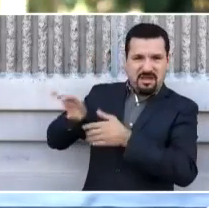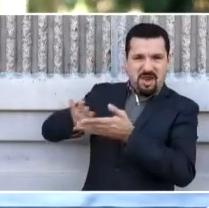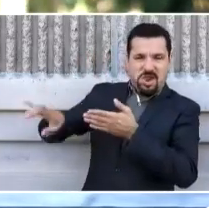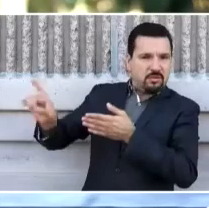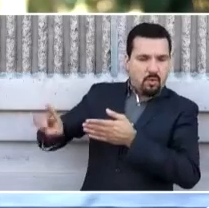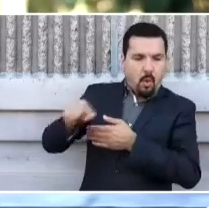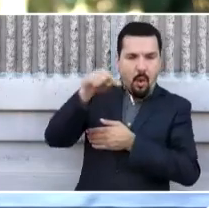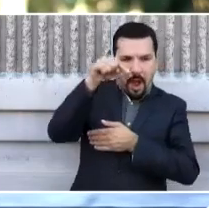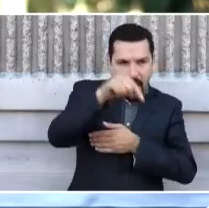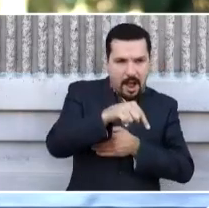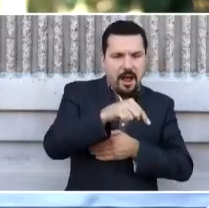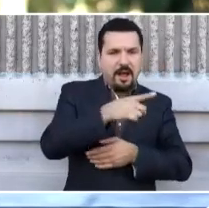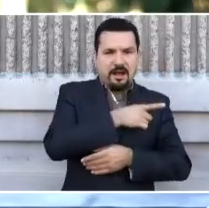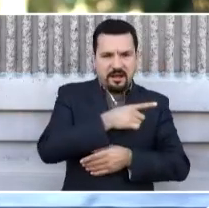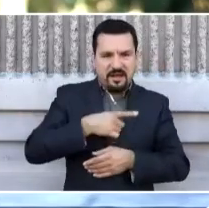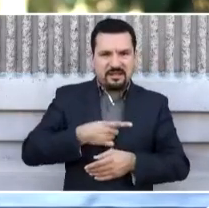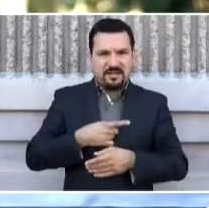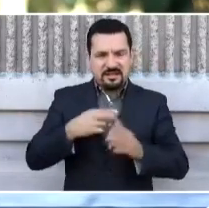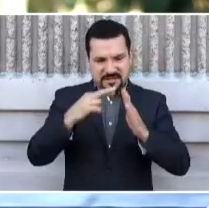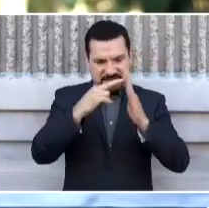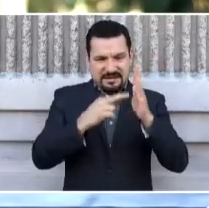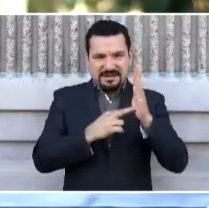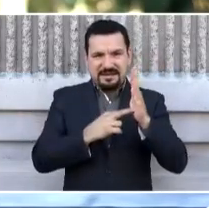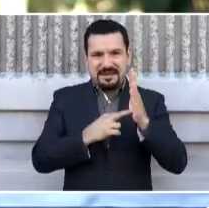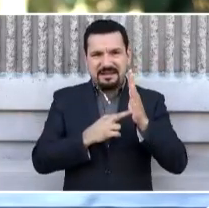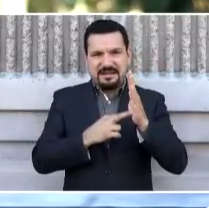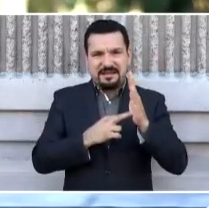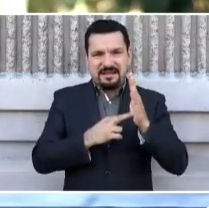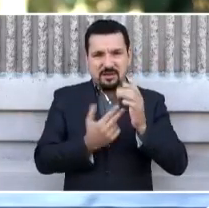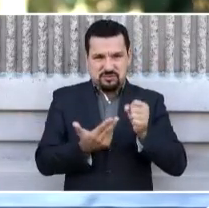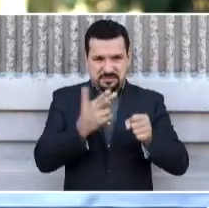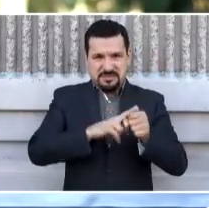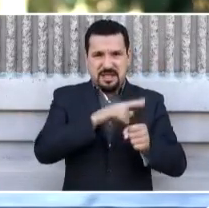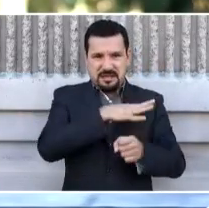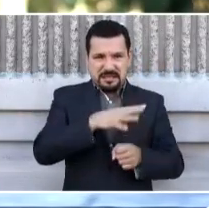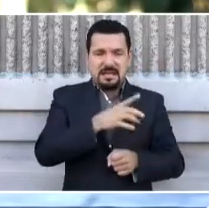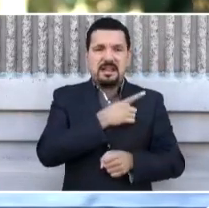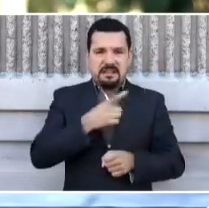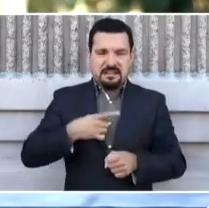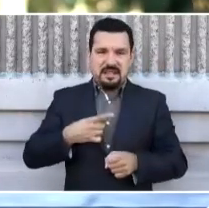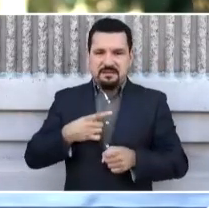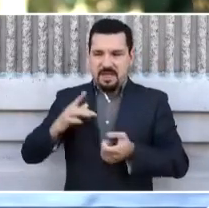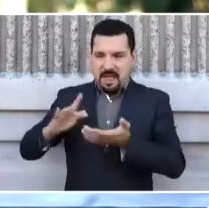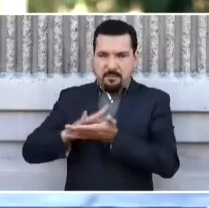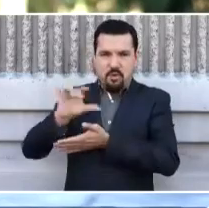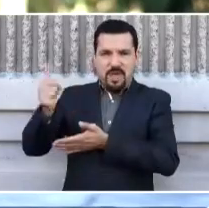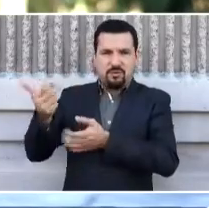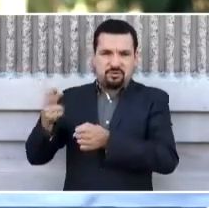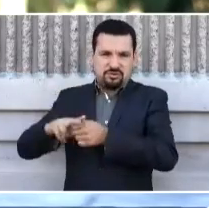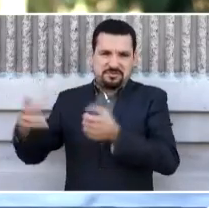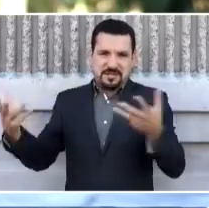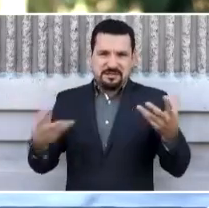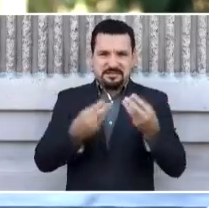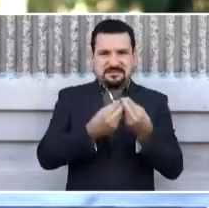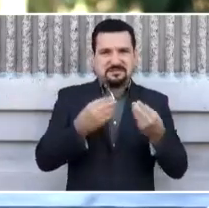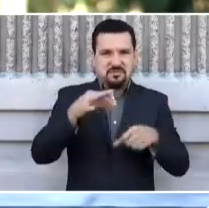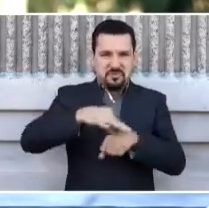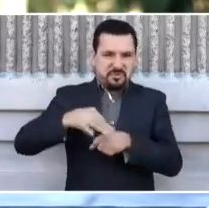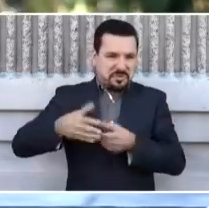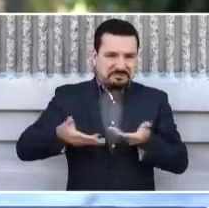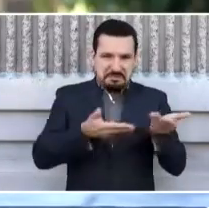porque así lo marcan por el tipo de nomenclatura que tenemos en los hospitales. Entonces, el Hospital